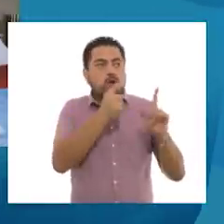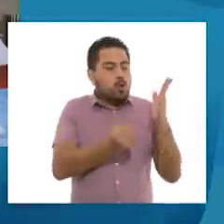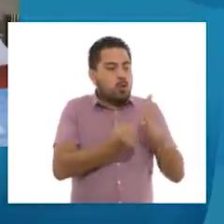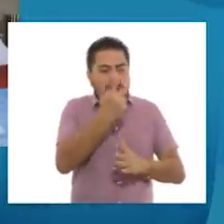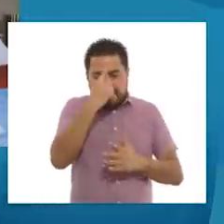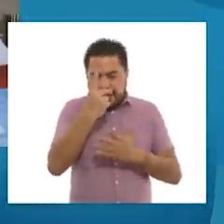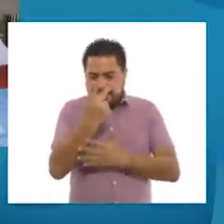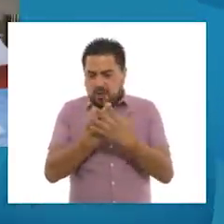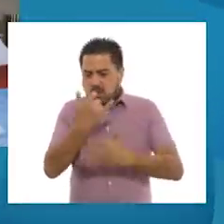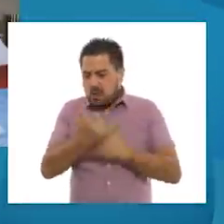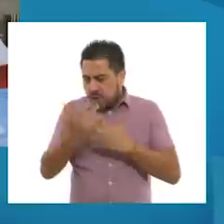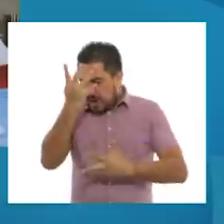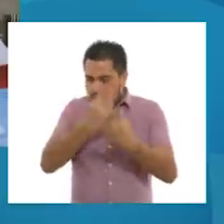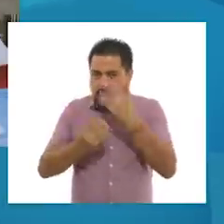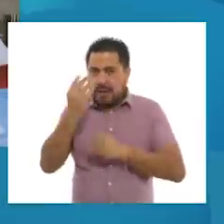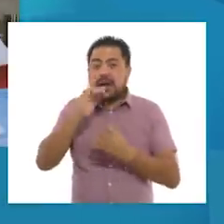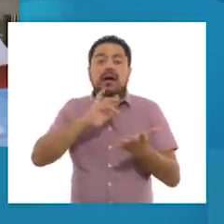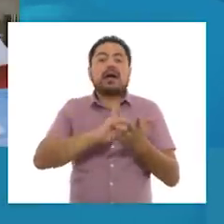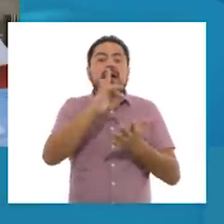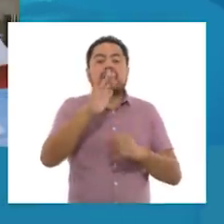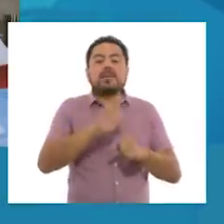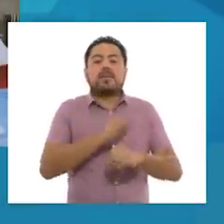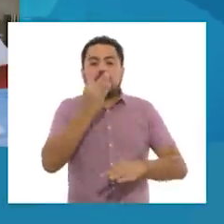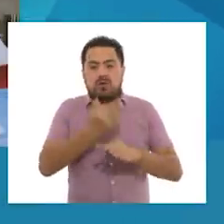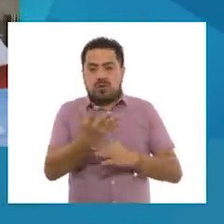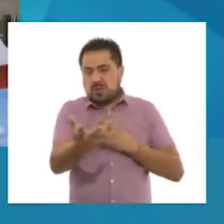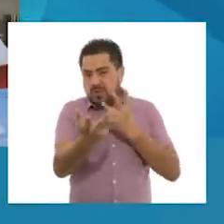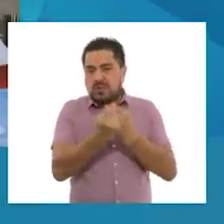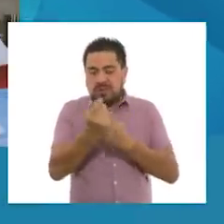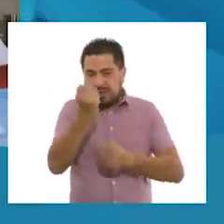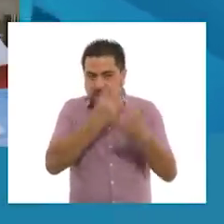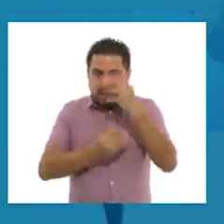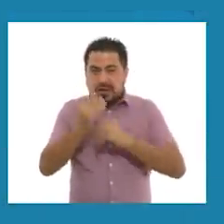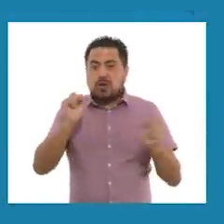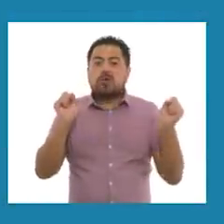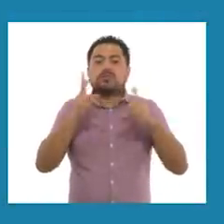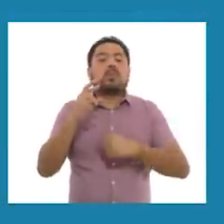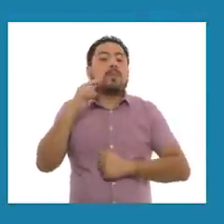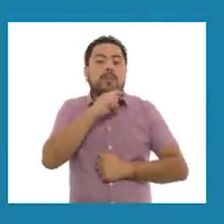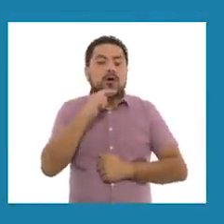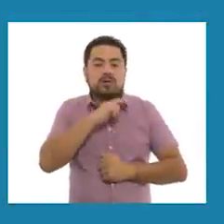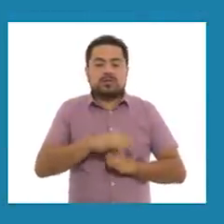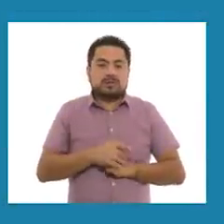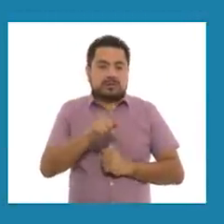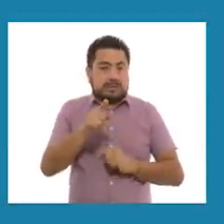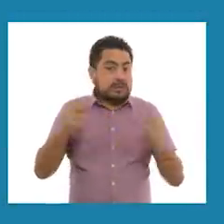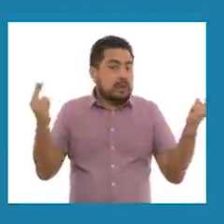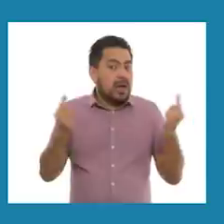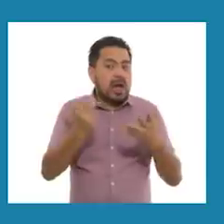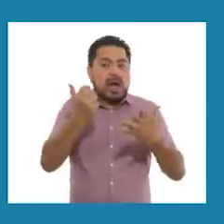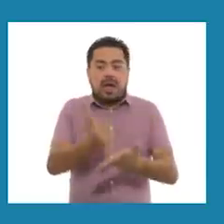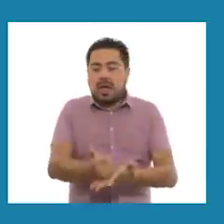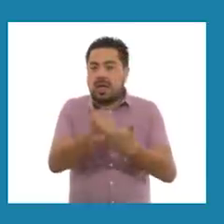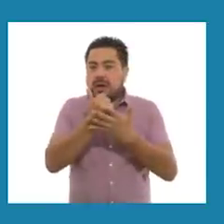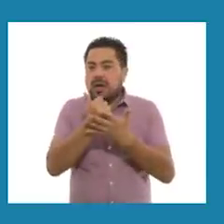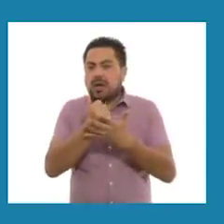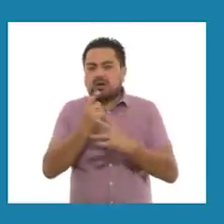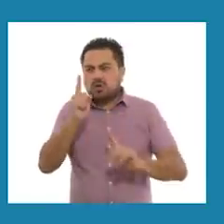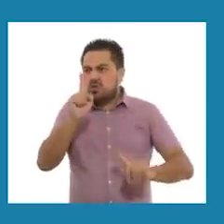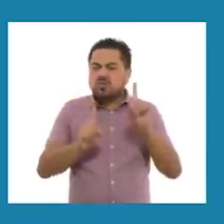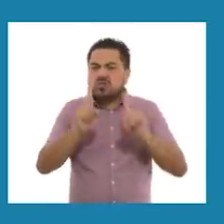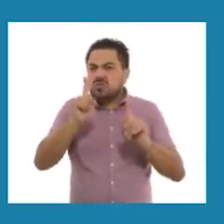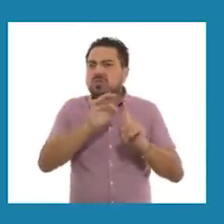el proyecto de aprendizaje. Gracias por aprender con nosotros. Nos vemos pronto. Si necesitas ayuda para resolver tus